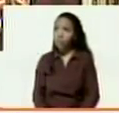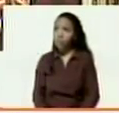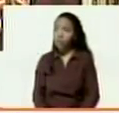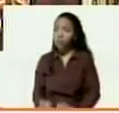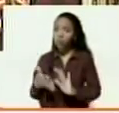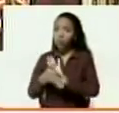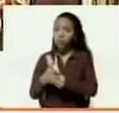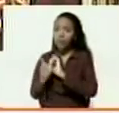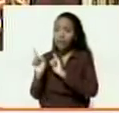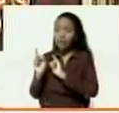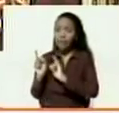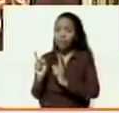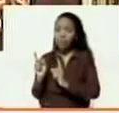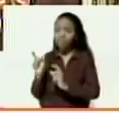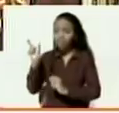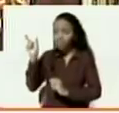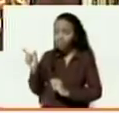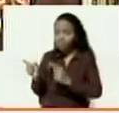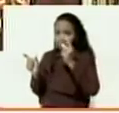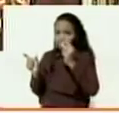sobre este señor,